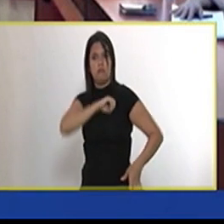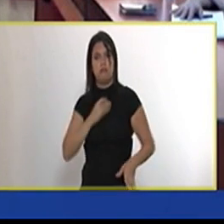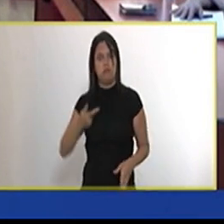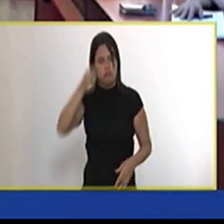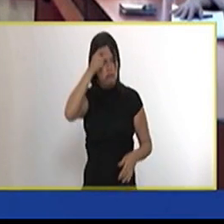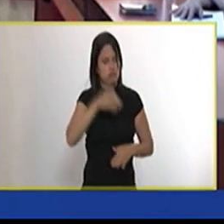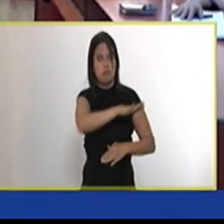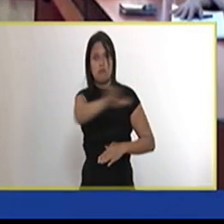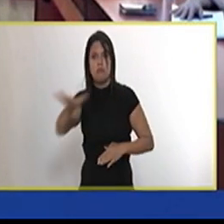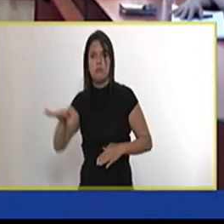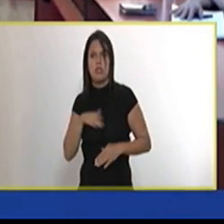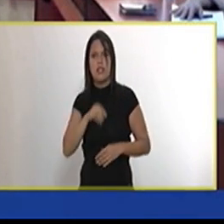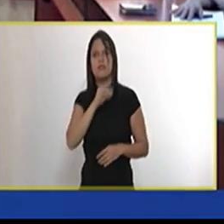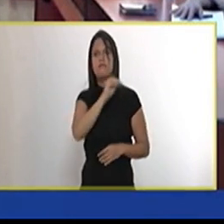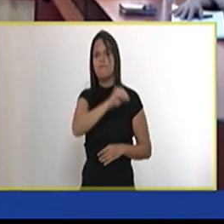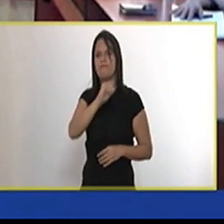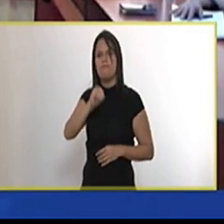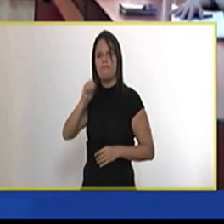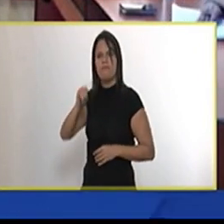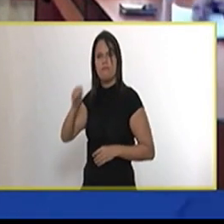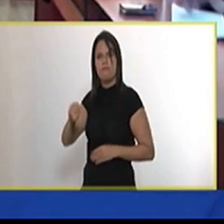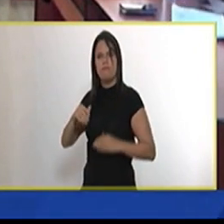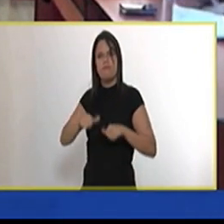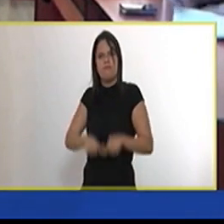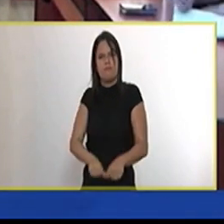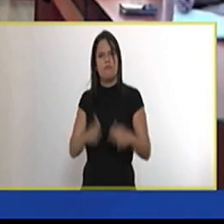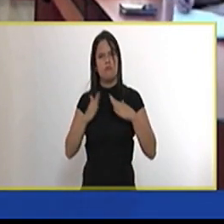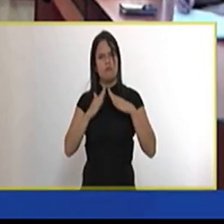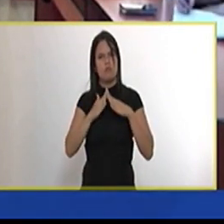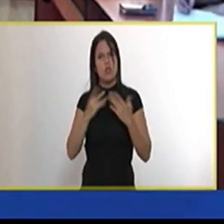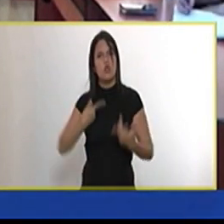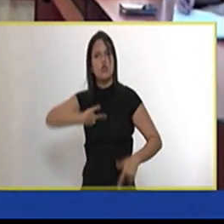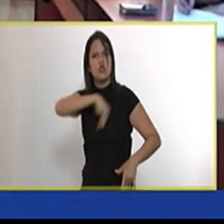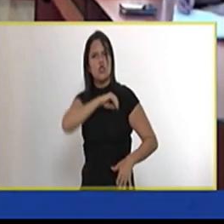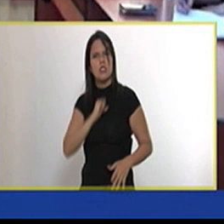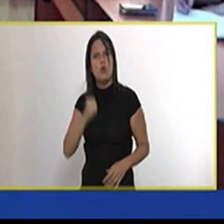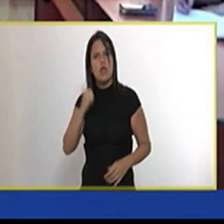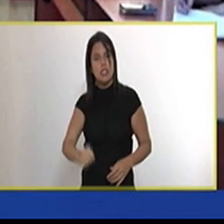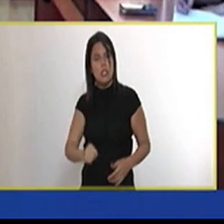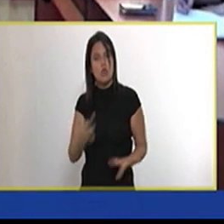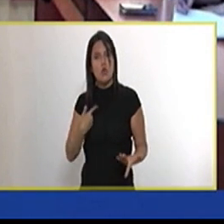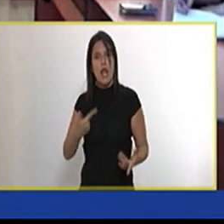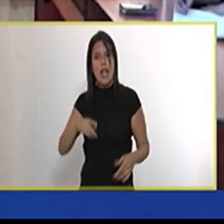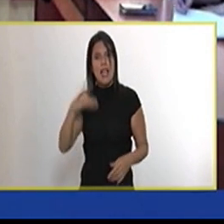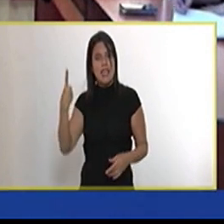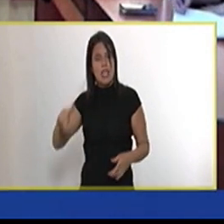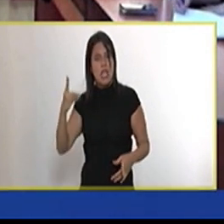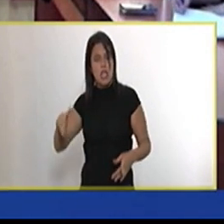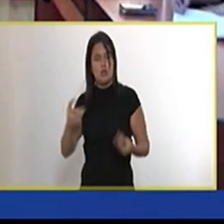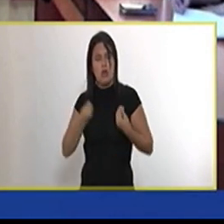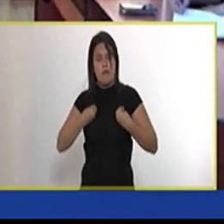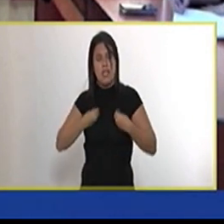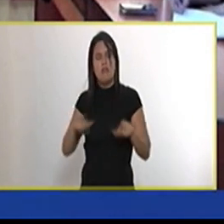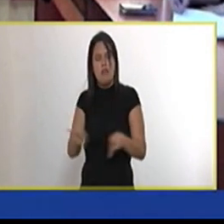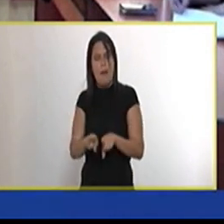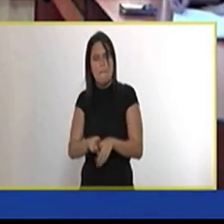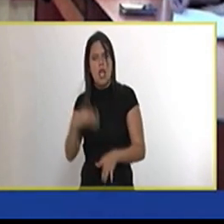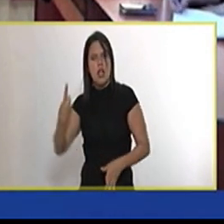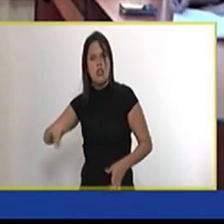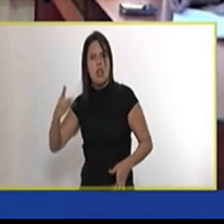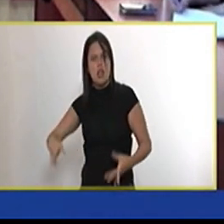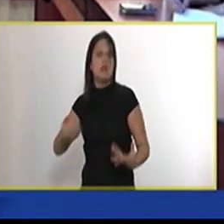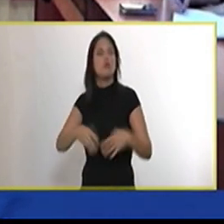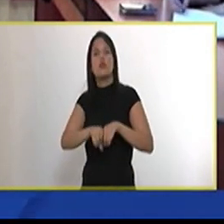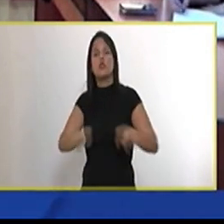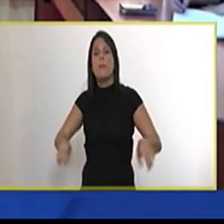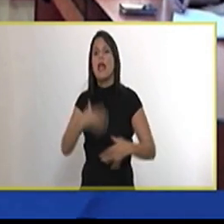supuesto, ha llamado a la cuarentena. Y nosotros quisimos garantizar al mismo tiempo del derecho a la vida el derecho a la educación.